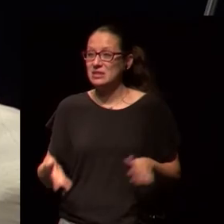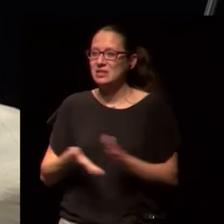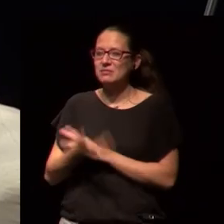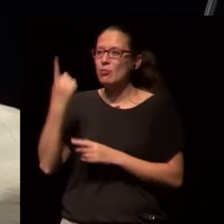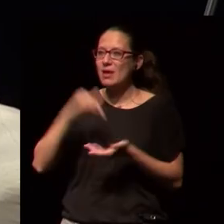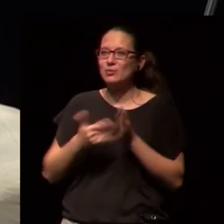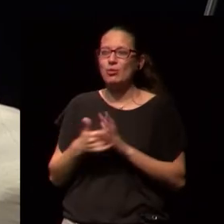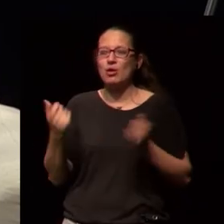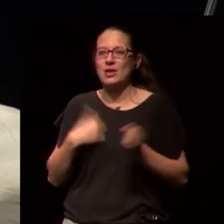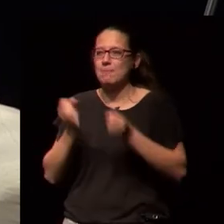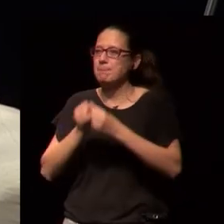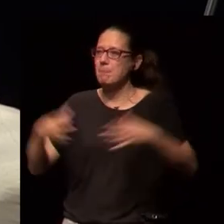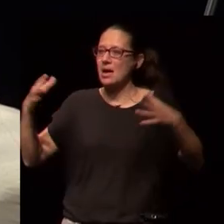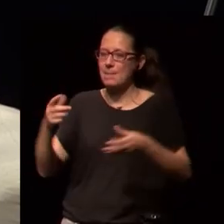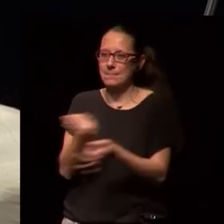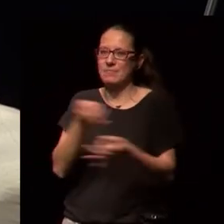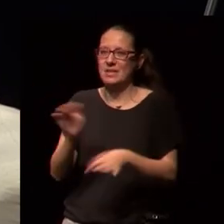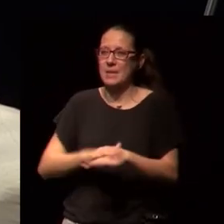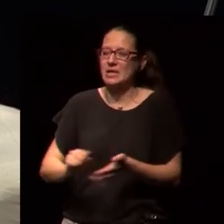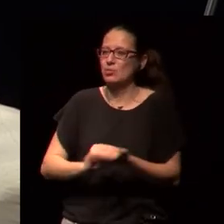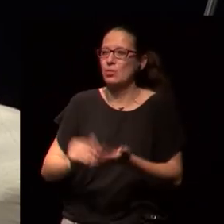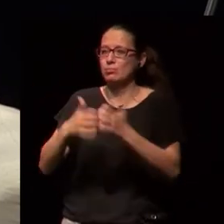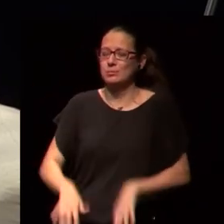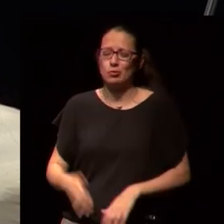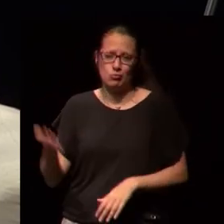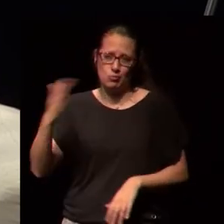solución mágica, no hay una solución a este problema.